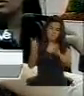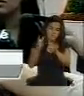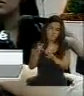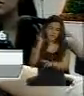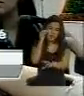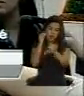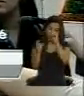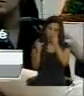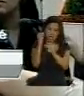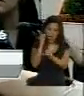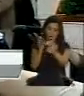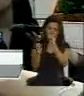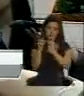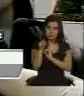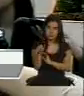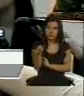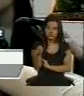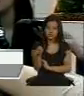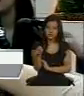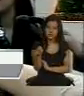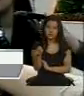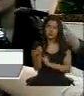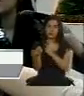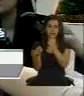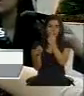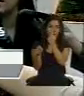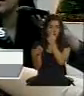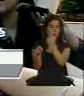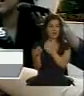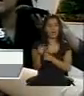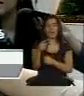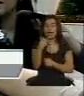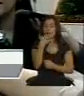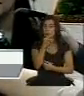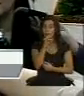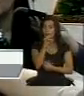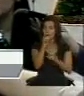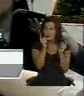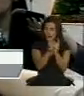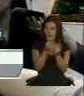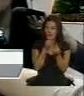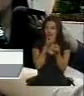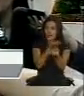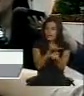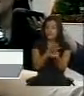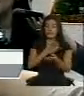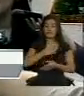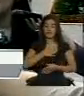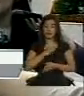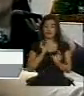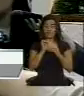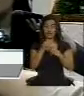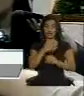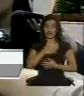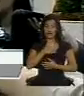hecho, a piece of trivia, algo, un pequeño dato, es que mi oficina,